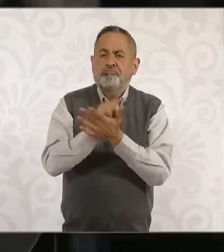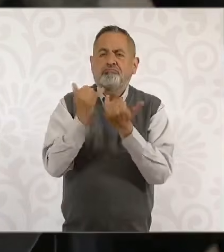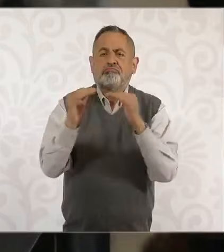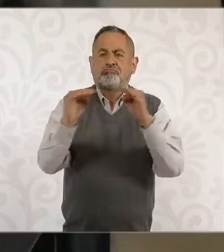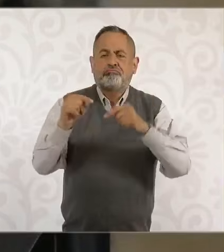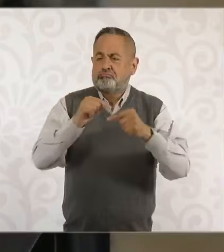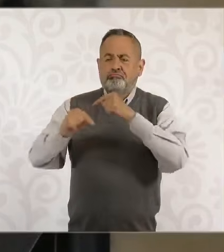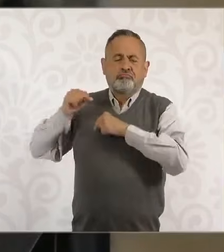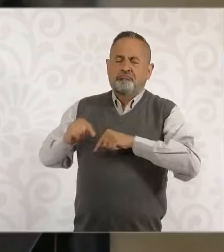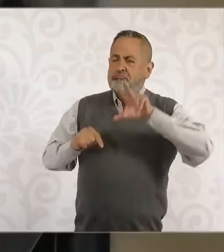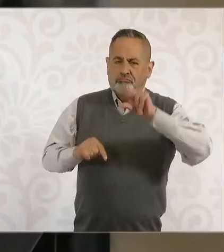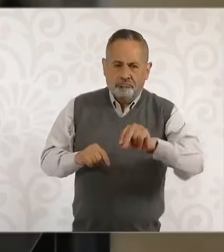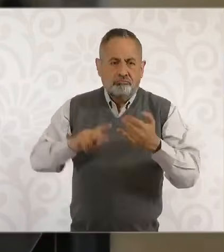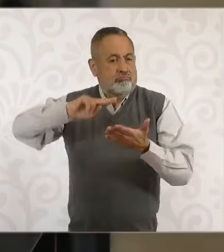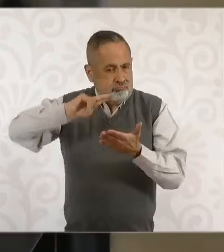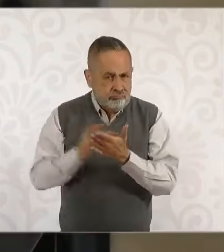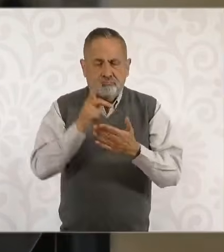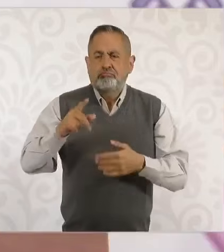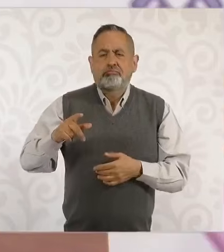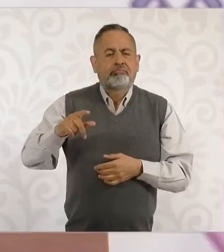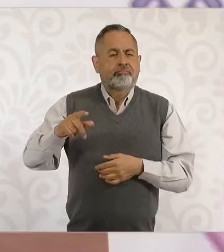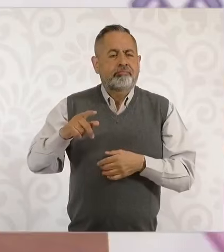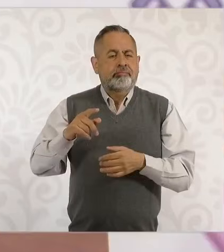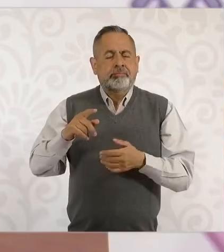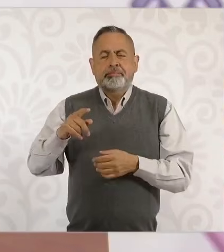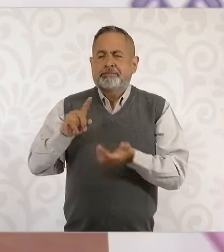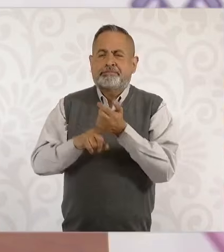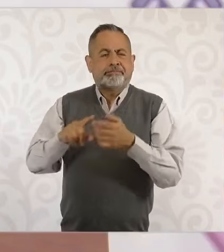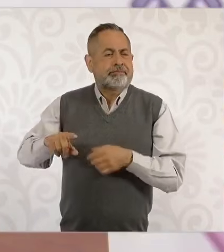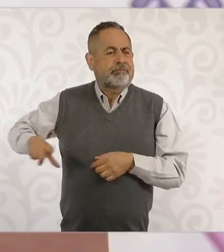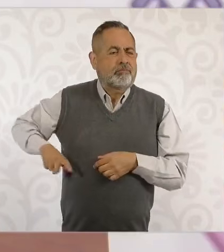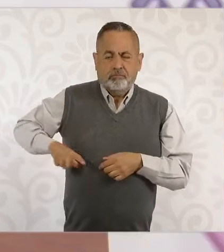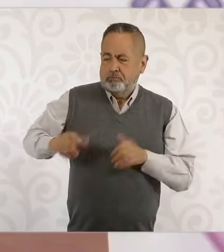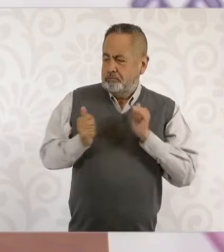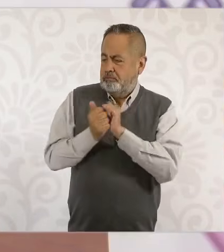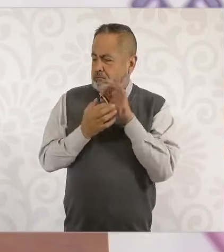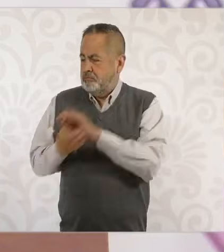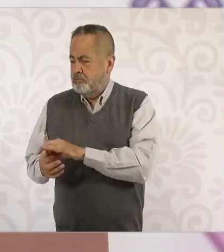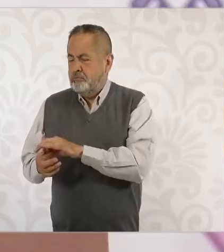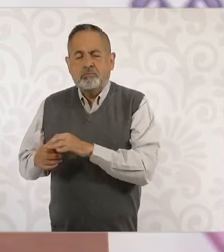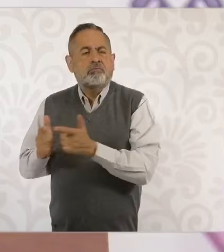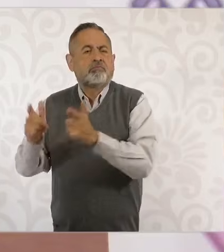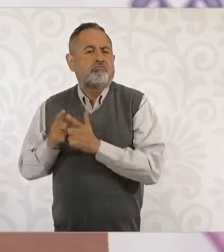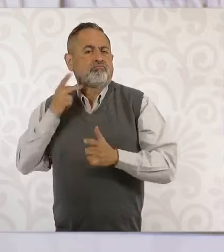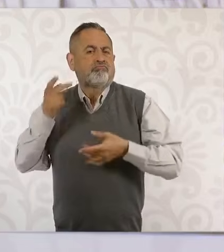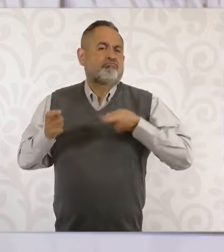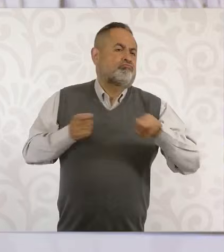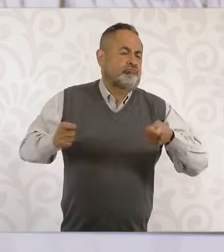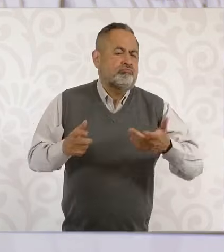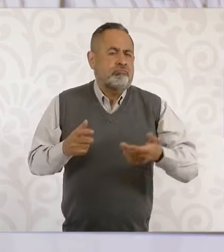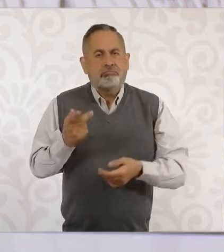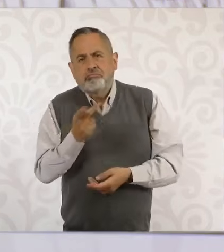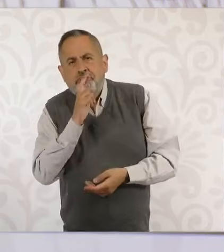al regreso del viejo partido de Estado. ¿Qué responder a esos señalamientos, presidenta? Pues no es verdad.